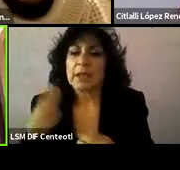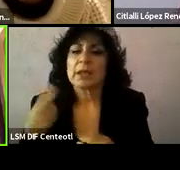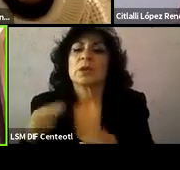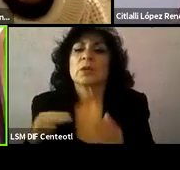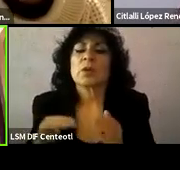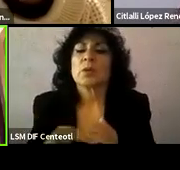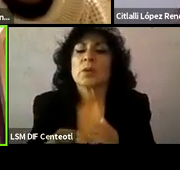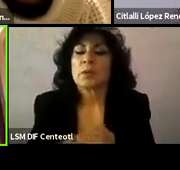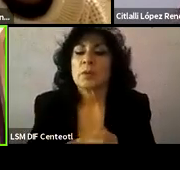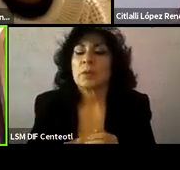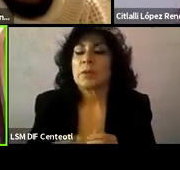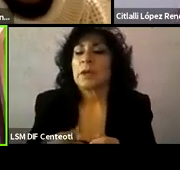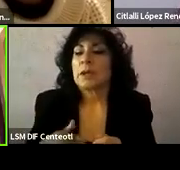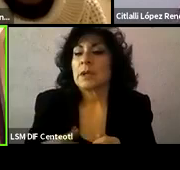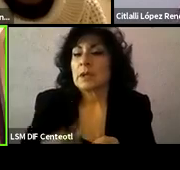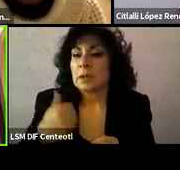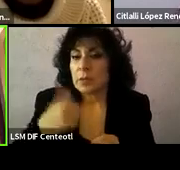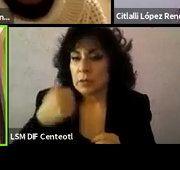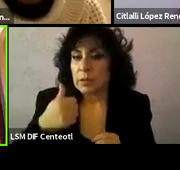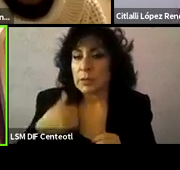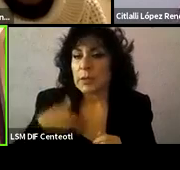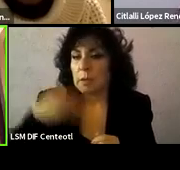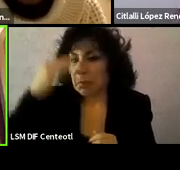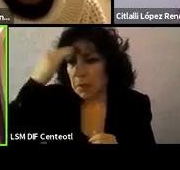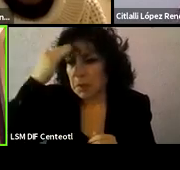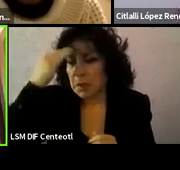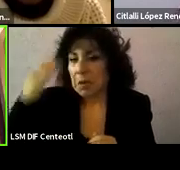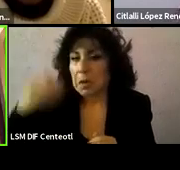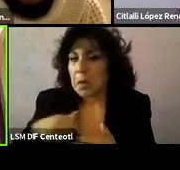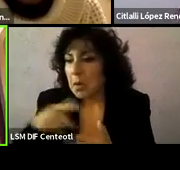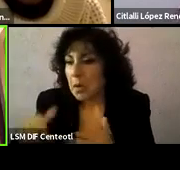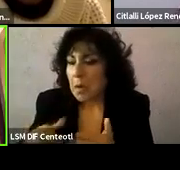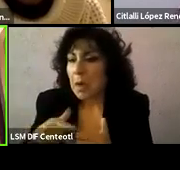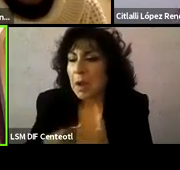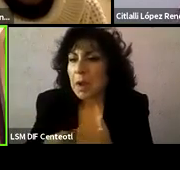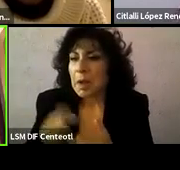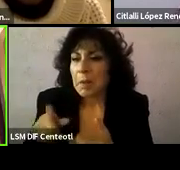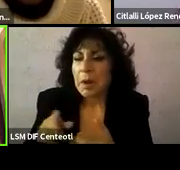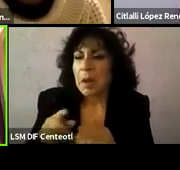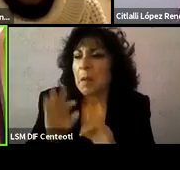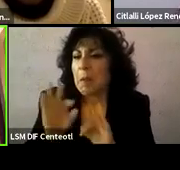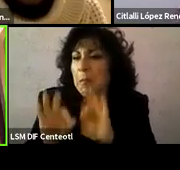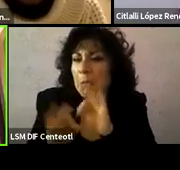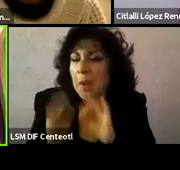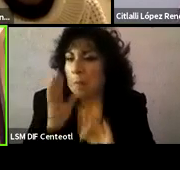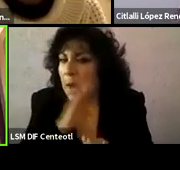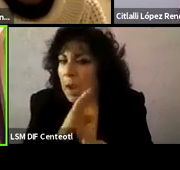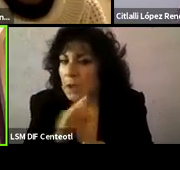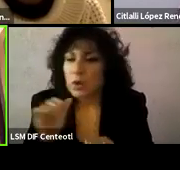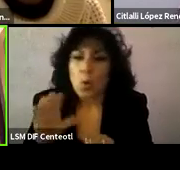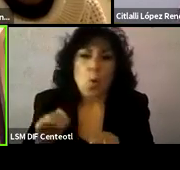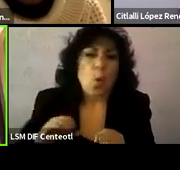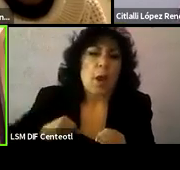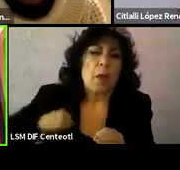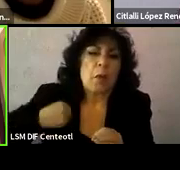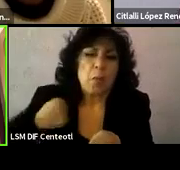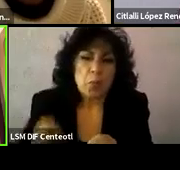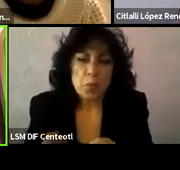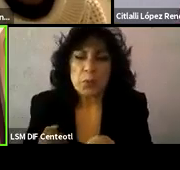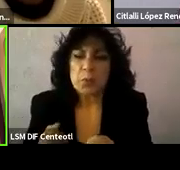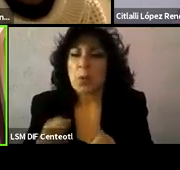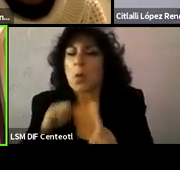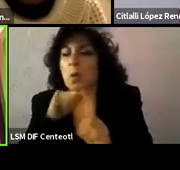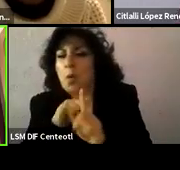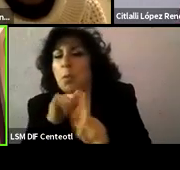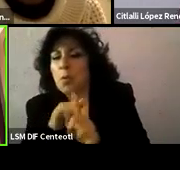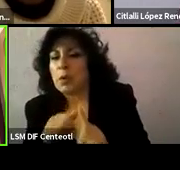algunos espacios para que no hubiera ni maltrato, ni abuso sexual infantil, ni el bullying famoso, ¿no?